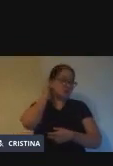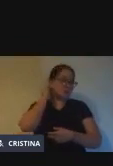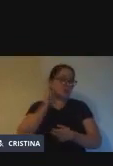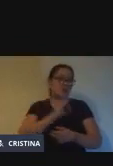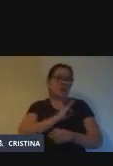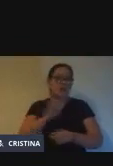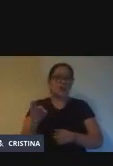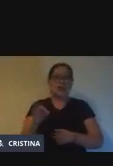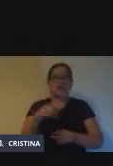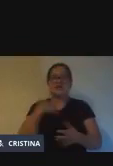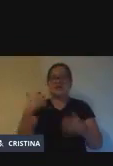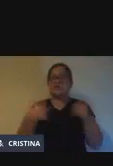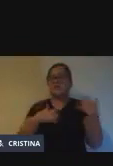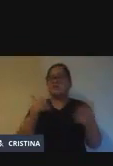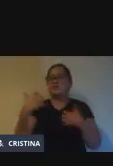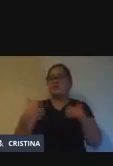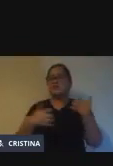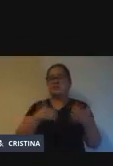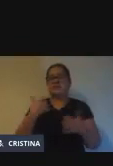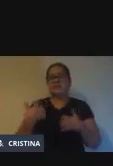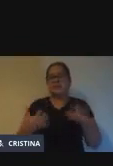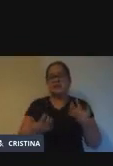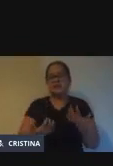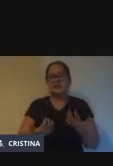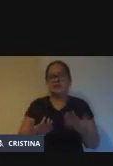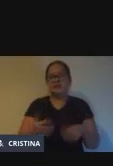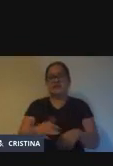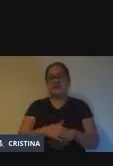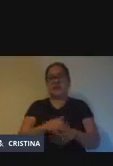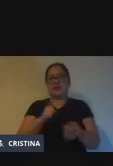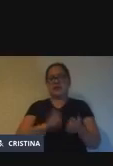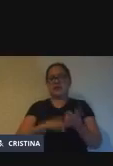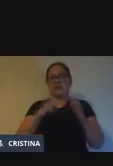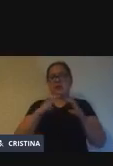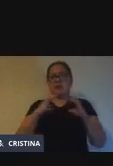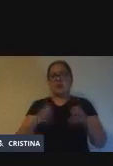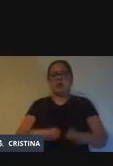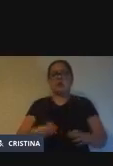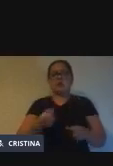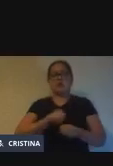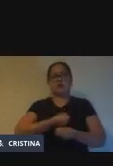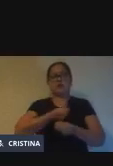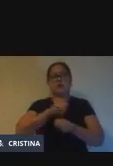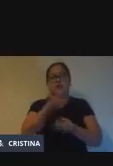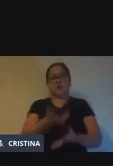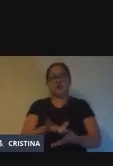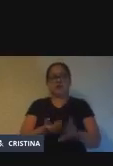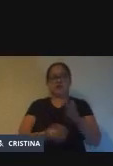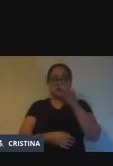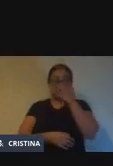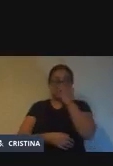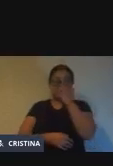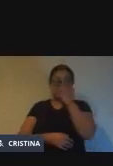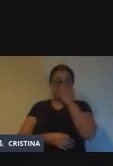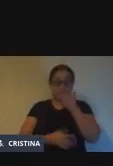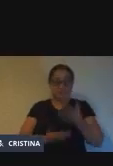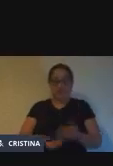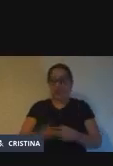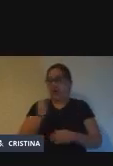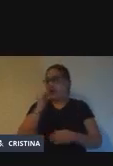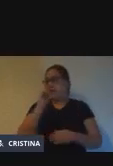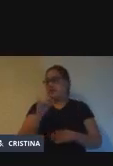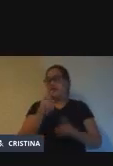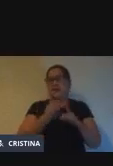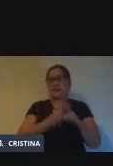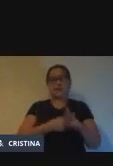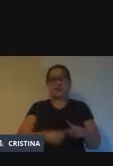una irritabilidad cutánea llamada purito que empieza a generarnos